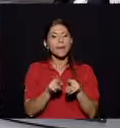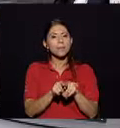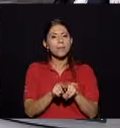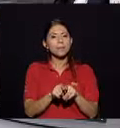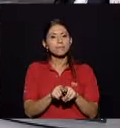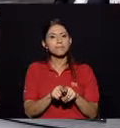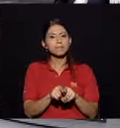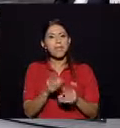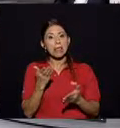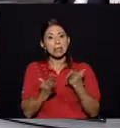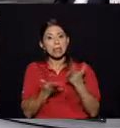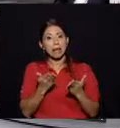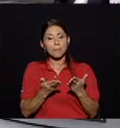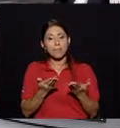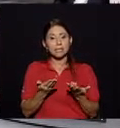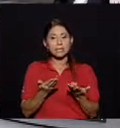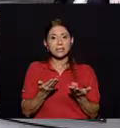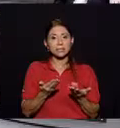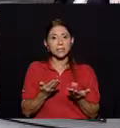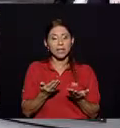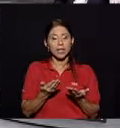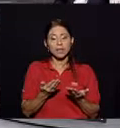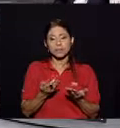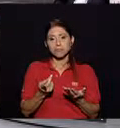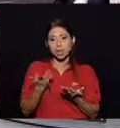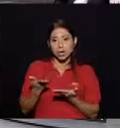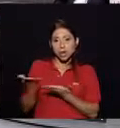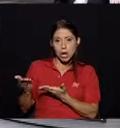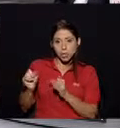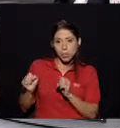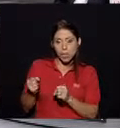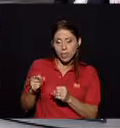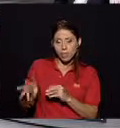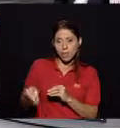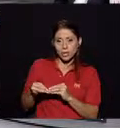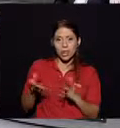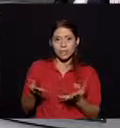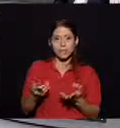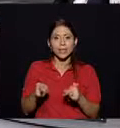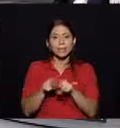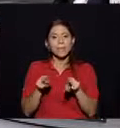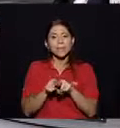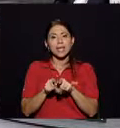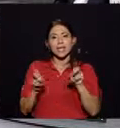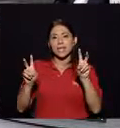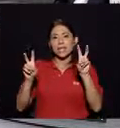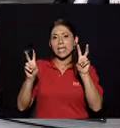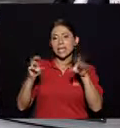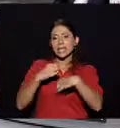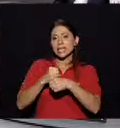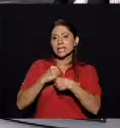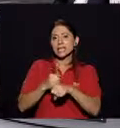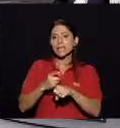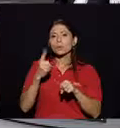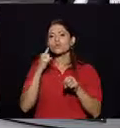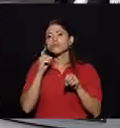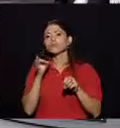vez ahí Leonardo también puede, digamos, aportar, en el tema hicimos una